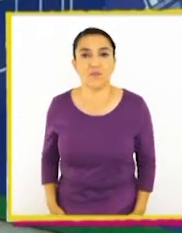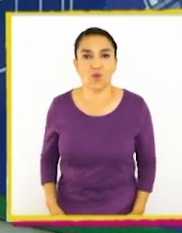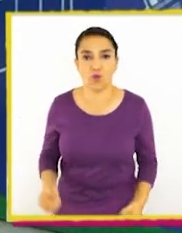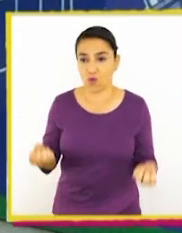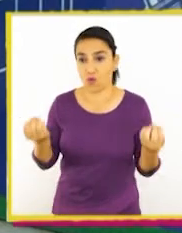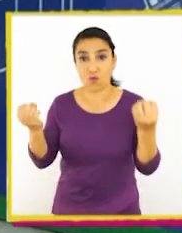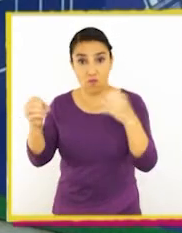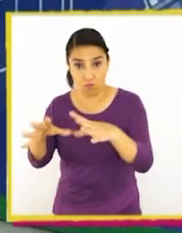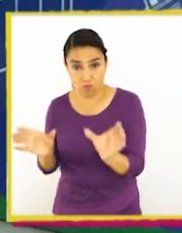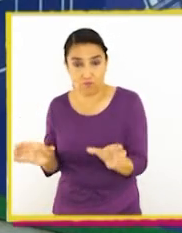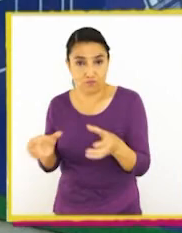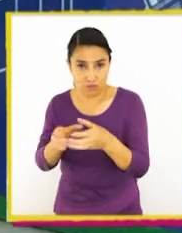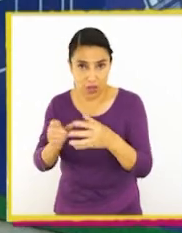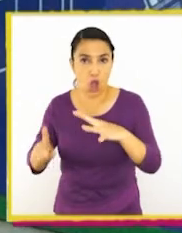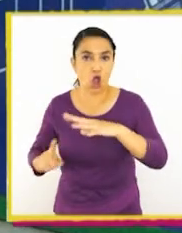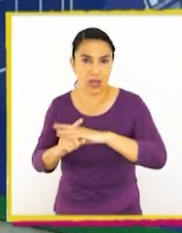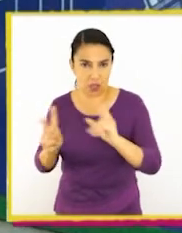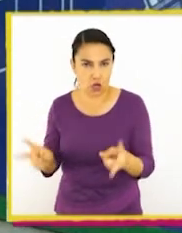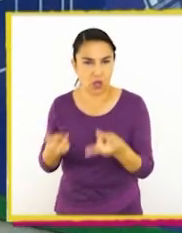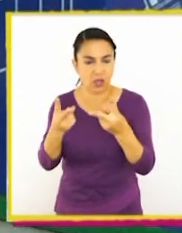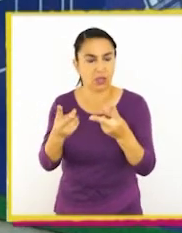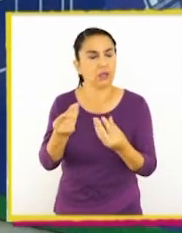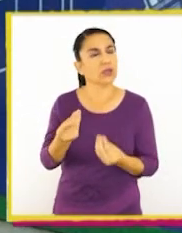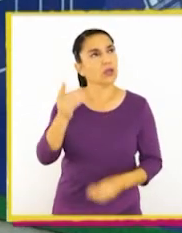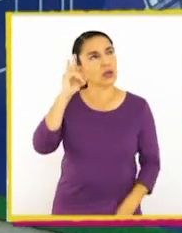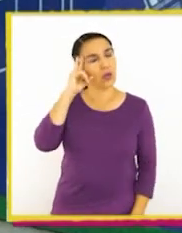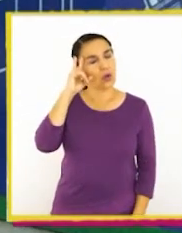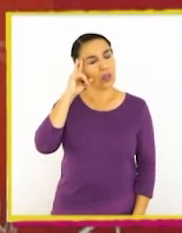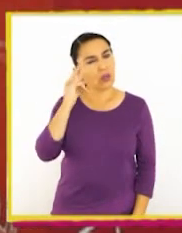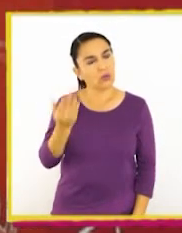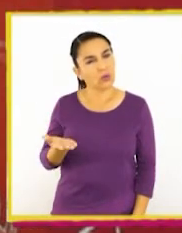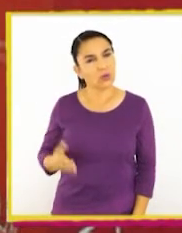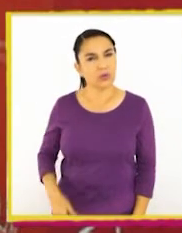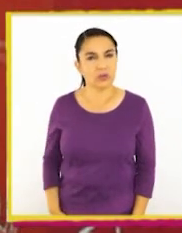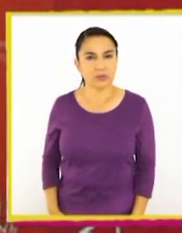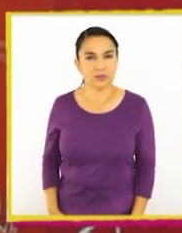residuos orgánicos. ¿Qué recordamos de los residuos orgánicos?